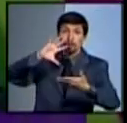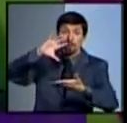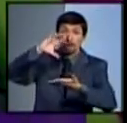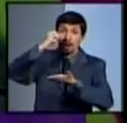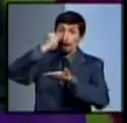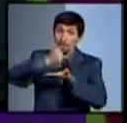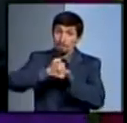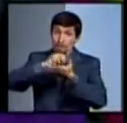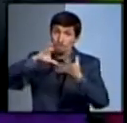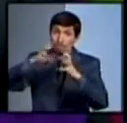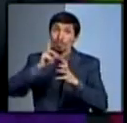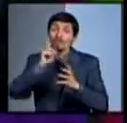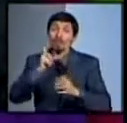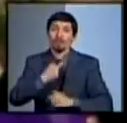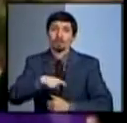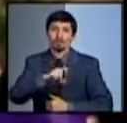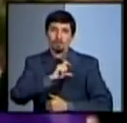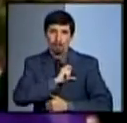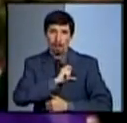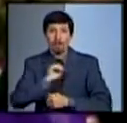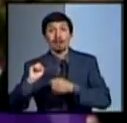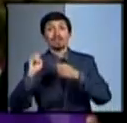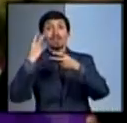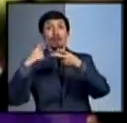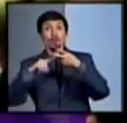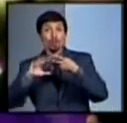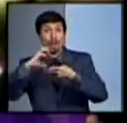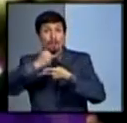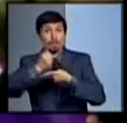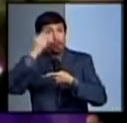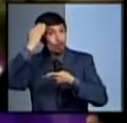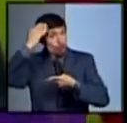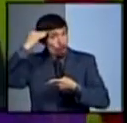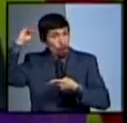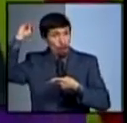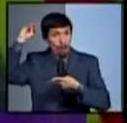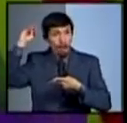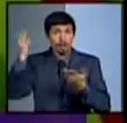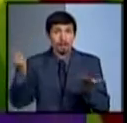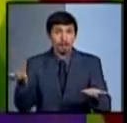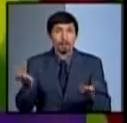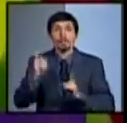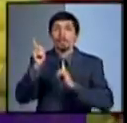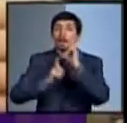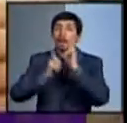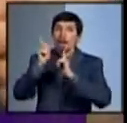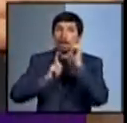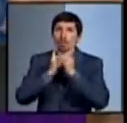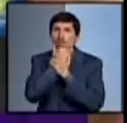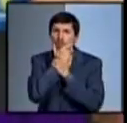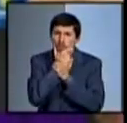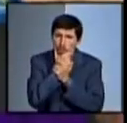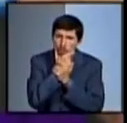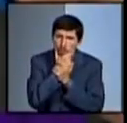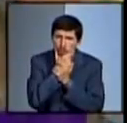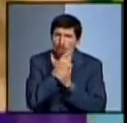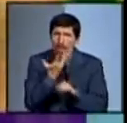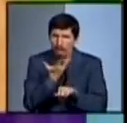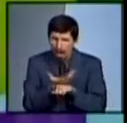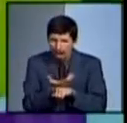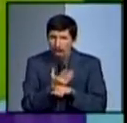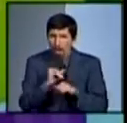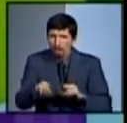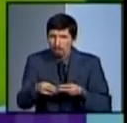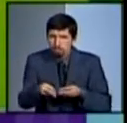del mundo, España, y también al subcampeón vigente, Holanda. A Algunos incluso dudaron de la limpieza del